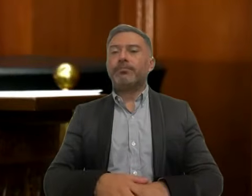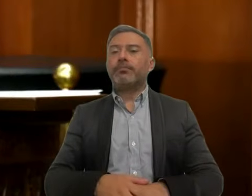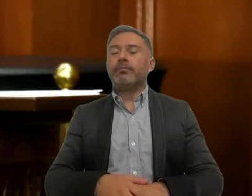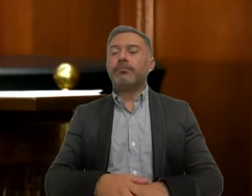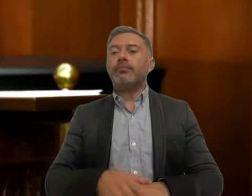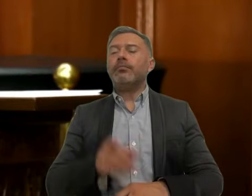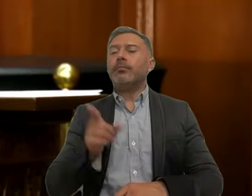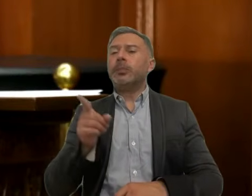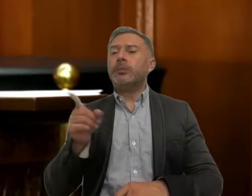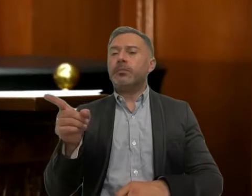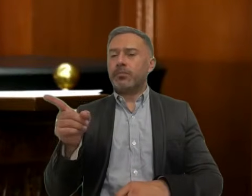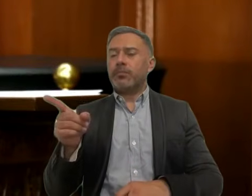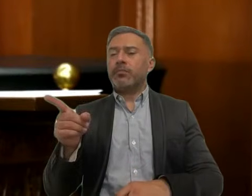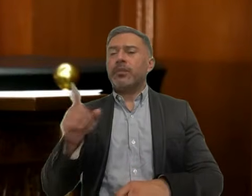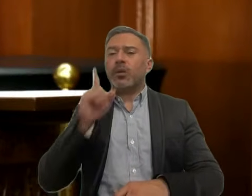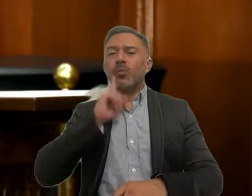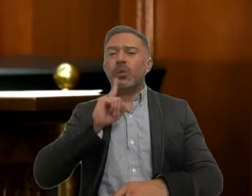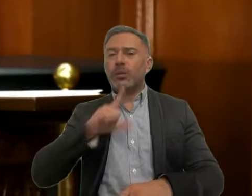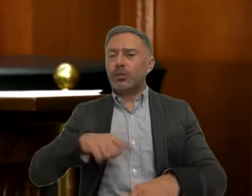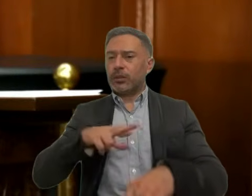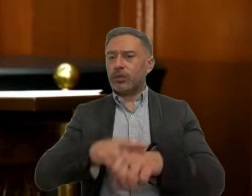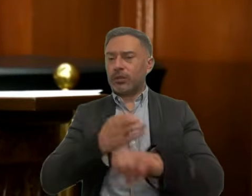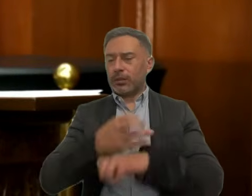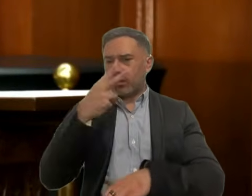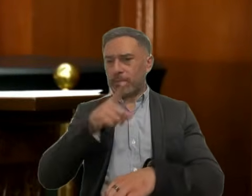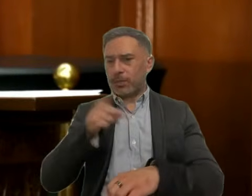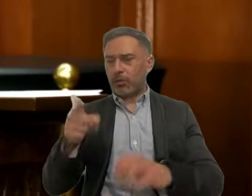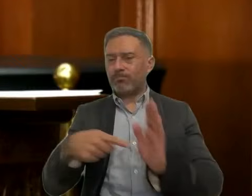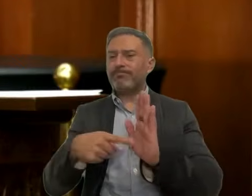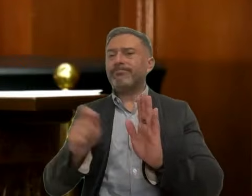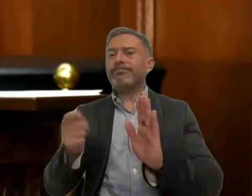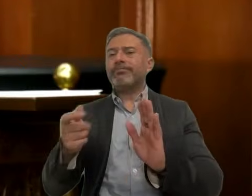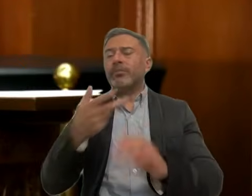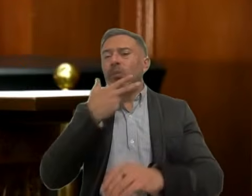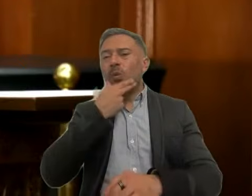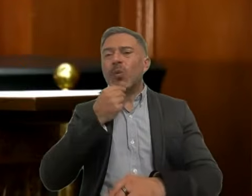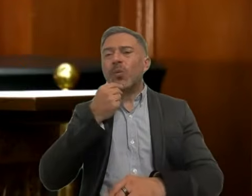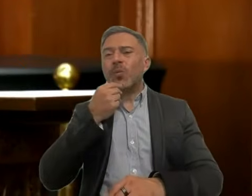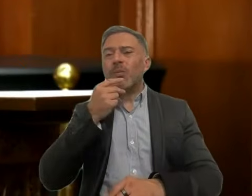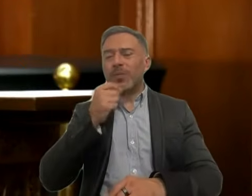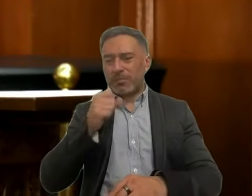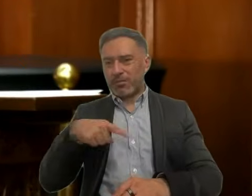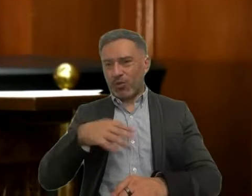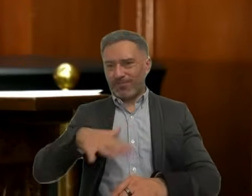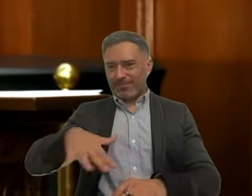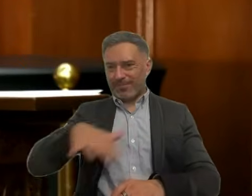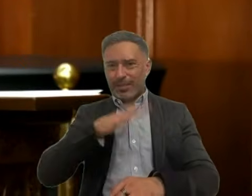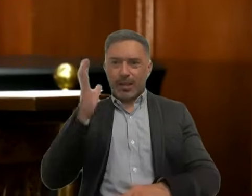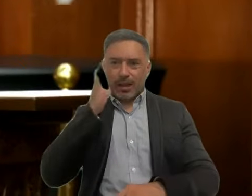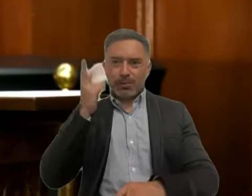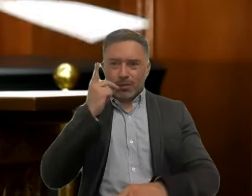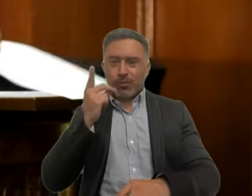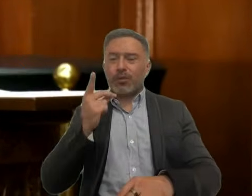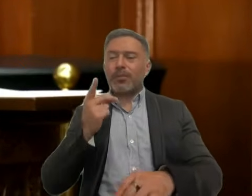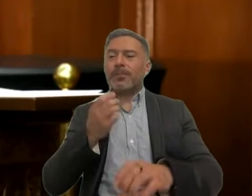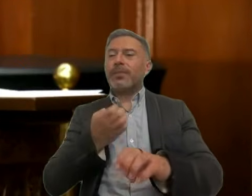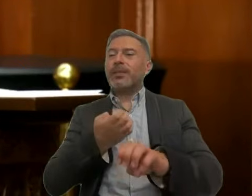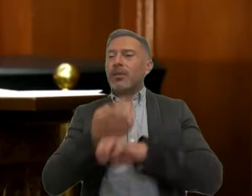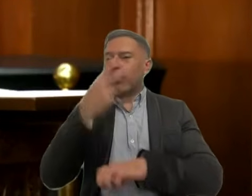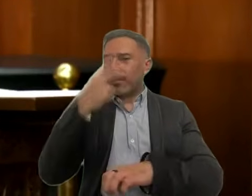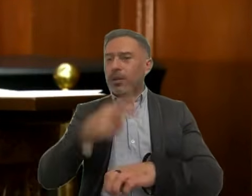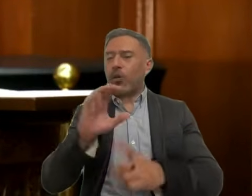por la titular del Ejecutivo Estatal, formulado por las y los integrantes de la Comisión Legislativa de Patrimonio Estatal